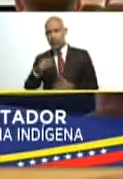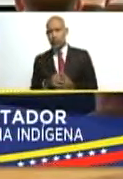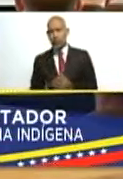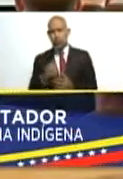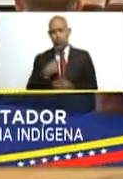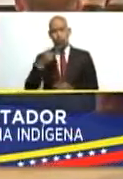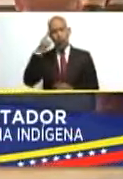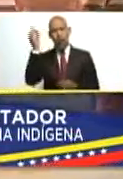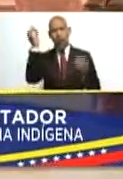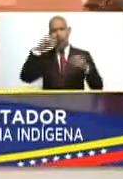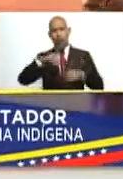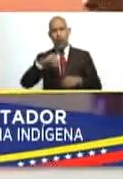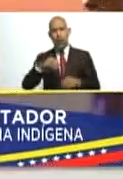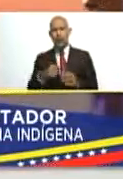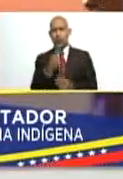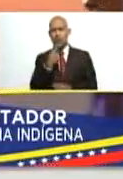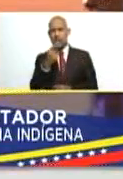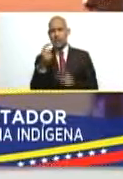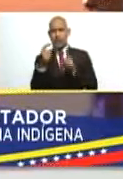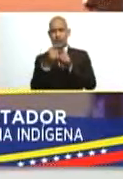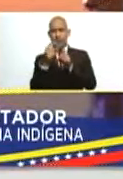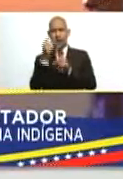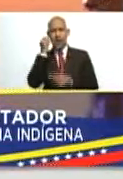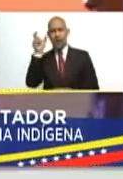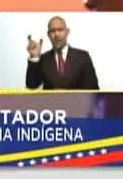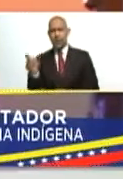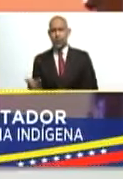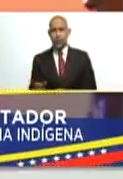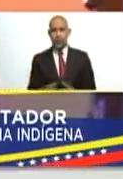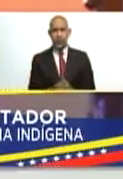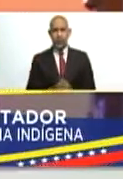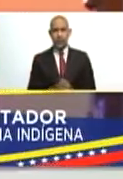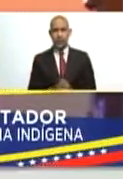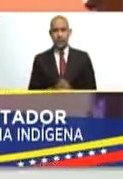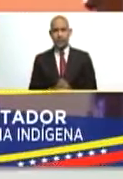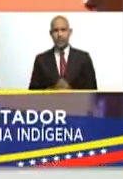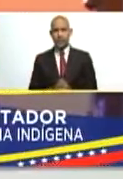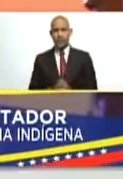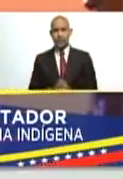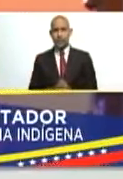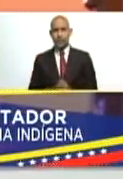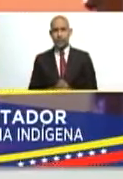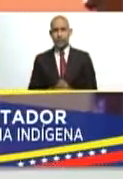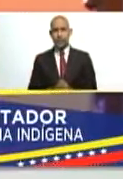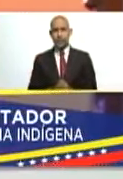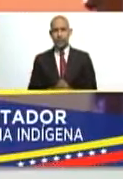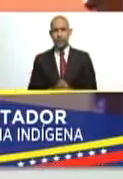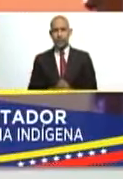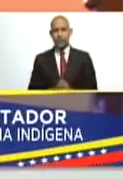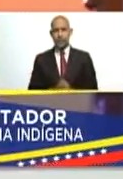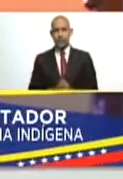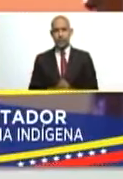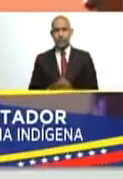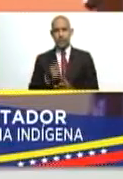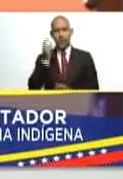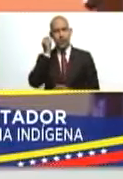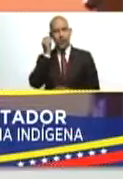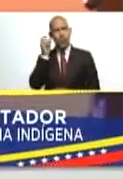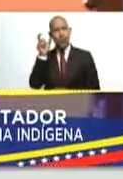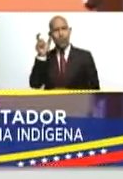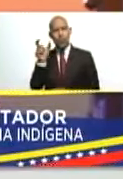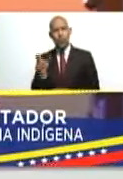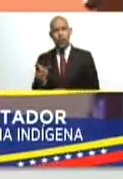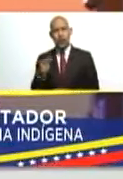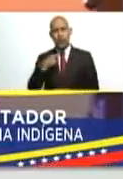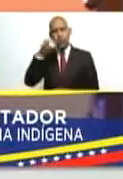Casimira Pellicer. Pellicer es la cosa. Sí. Pellicer es lo mismo. Importante es cómo se